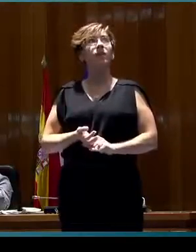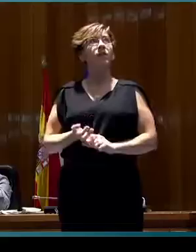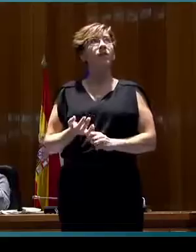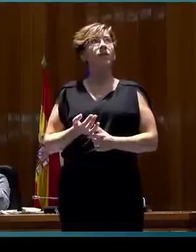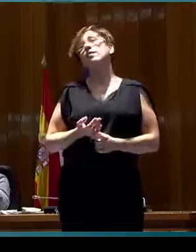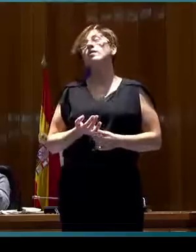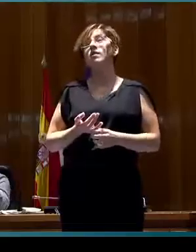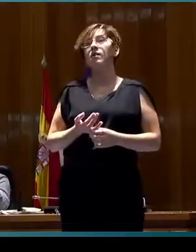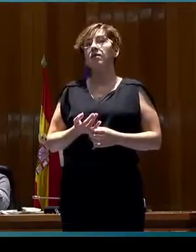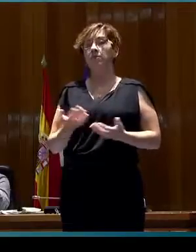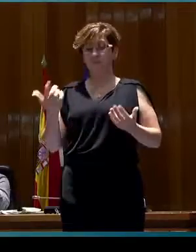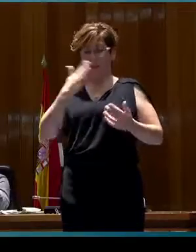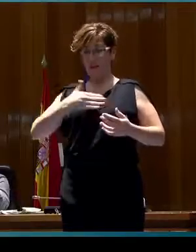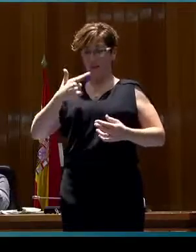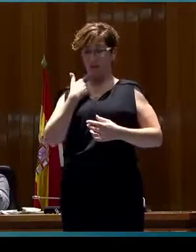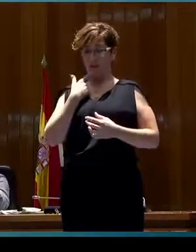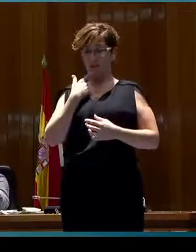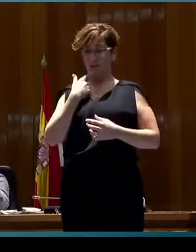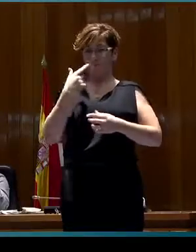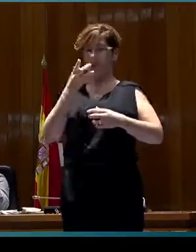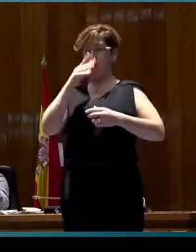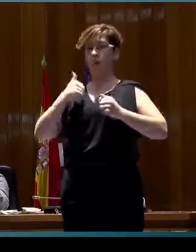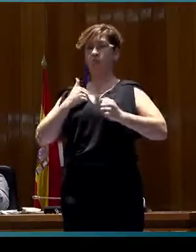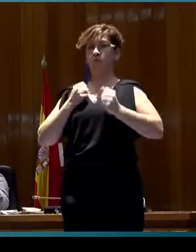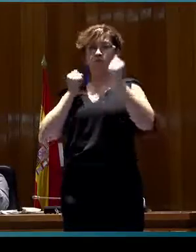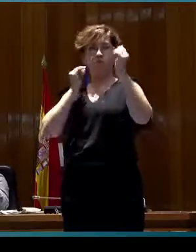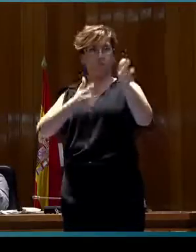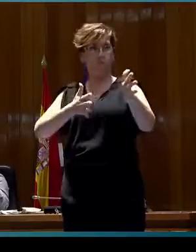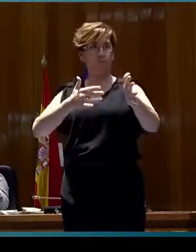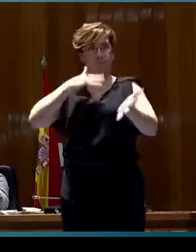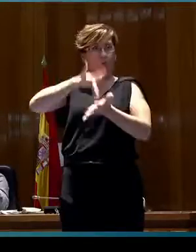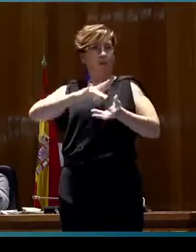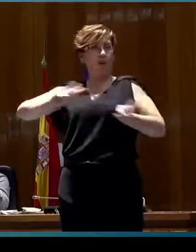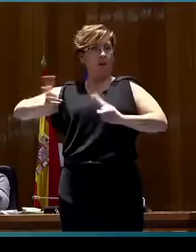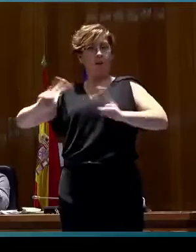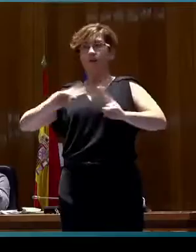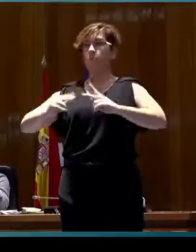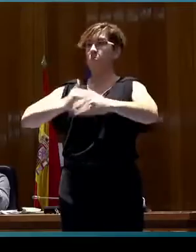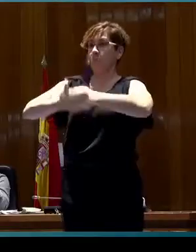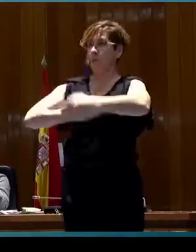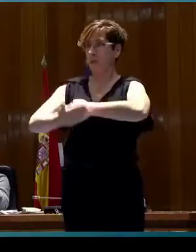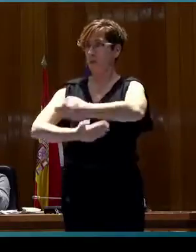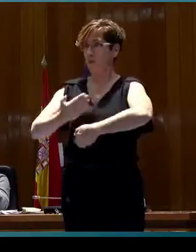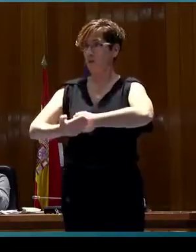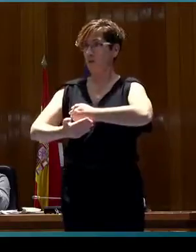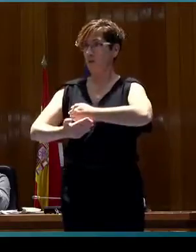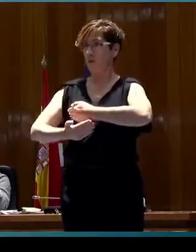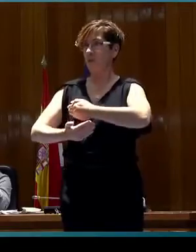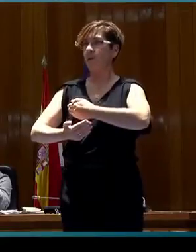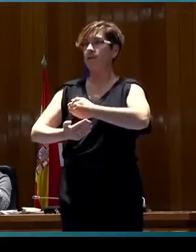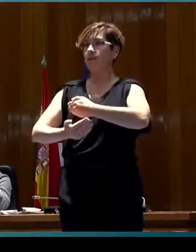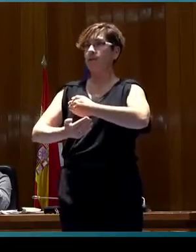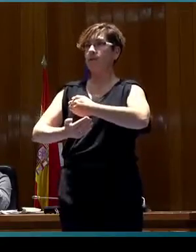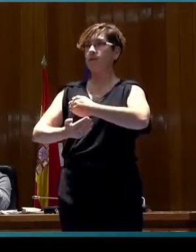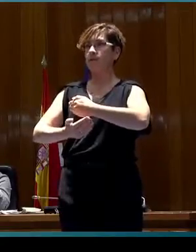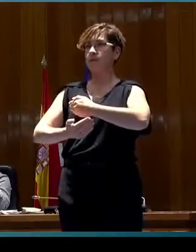tanto la competencia en el proceso de la producción, el proceso de la interpretación, como en el proceso de